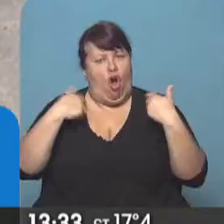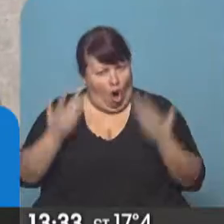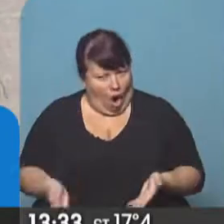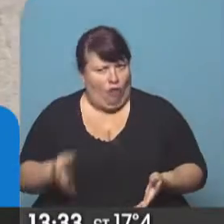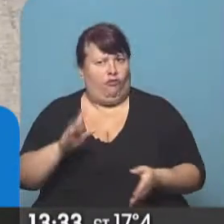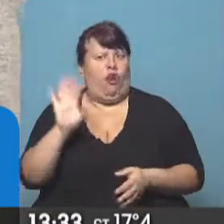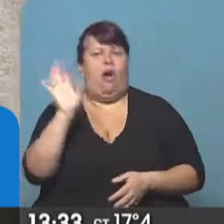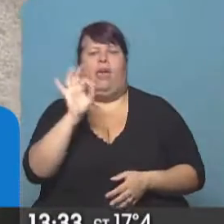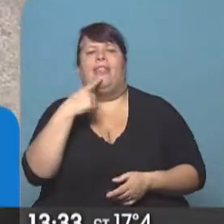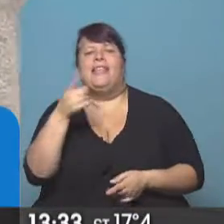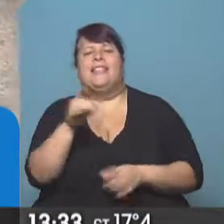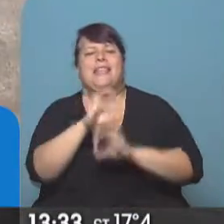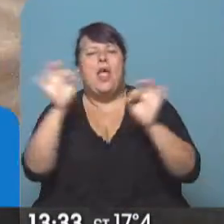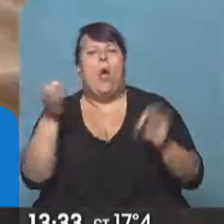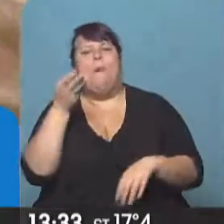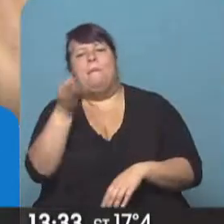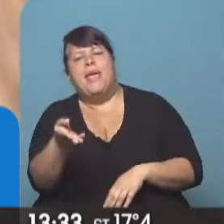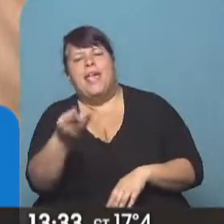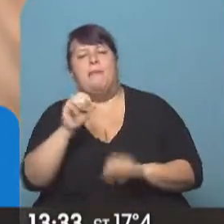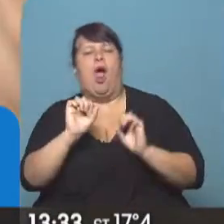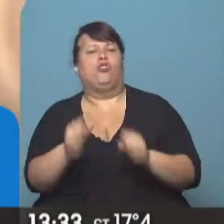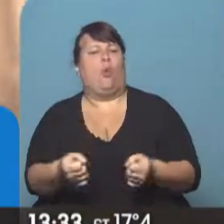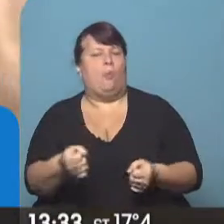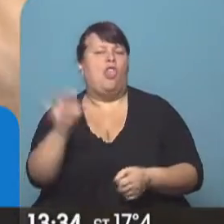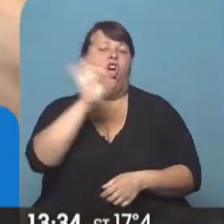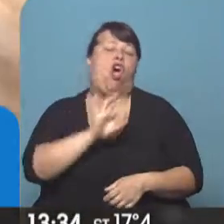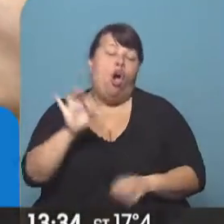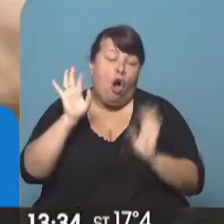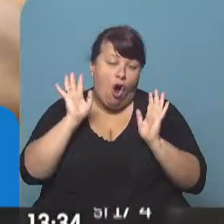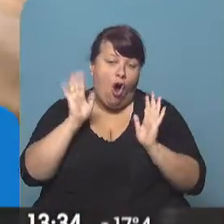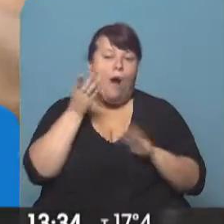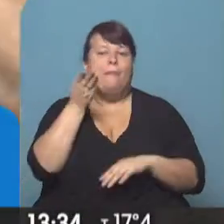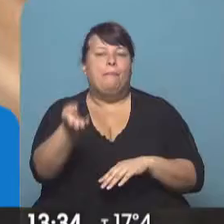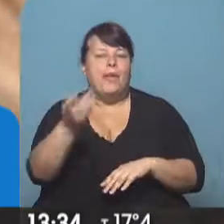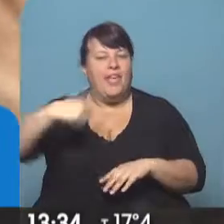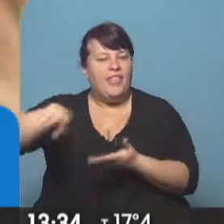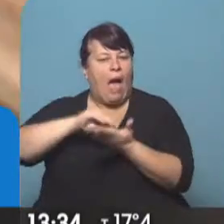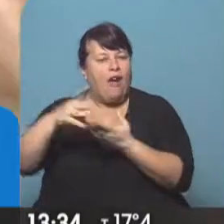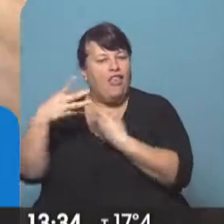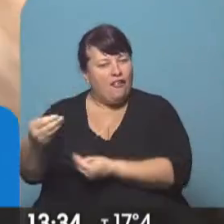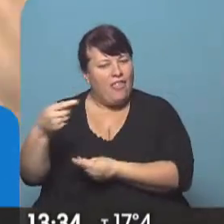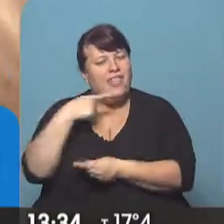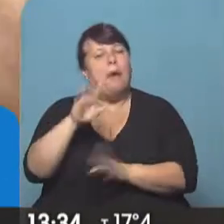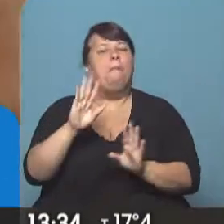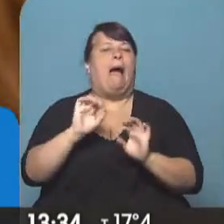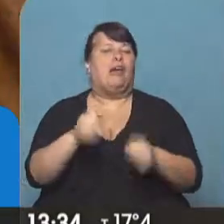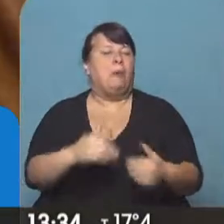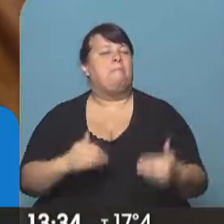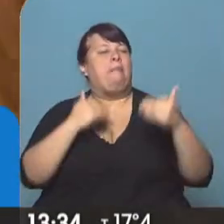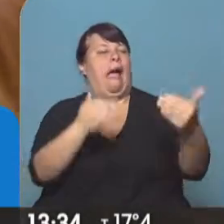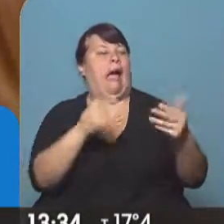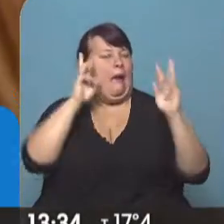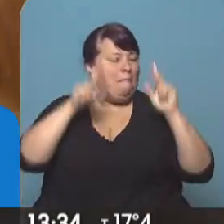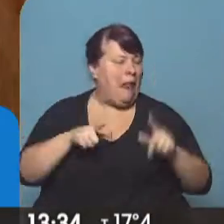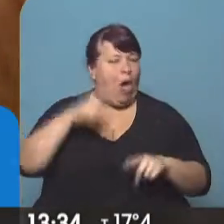no se haya planteado ningún pedido para suspender o este pedido que hicieron los defensores como para tomarse un tiempo.